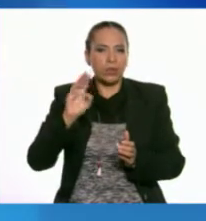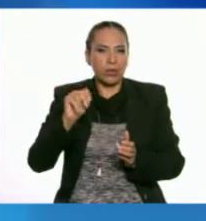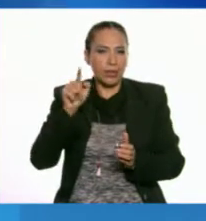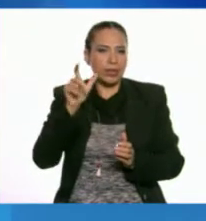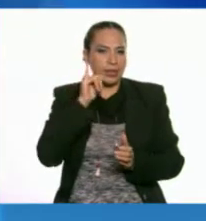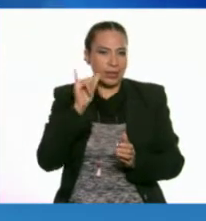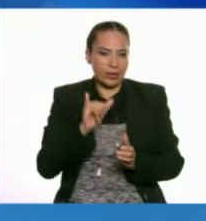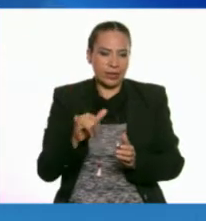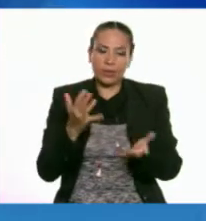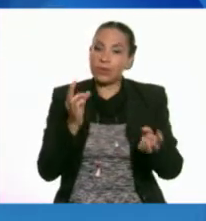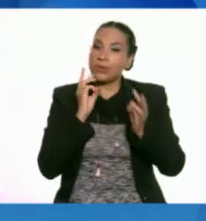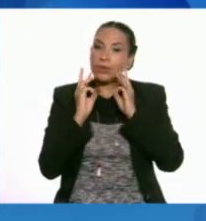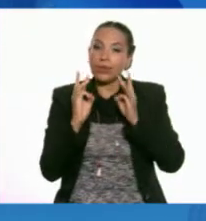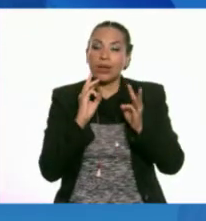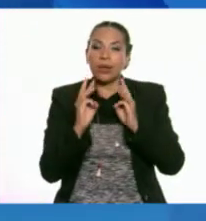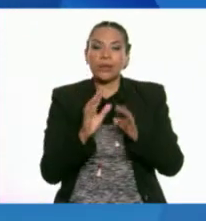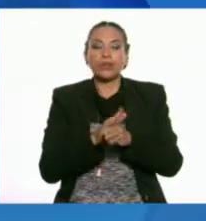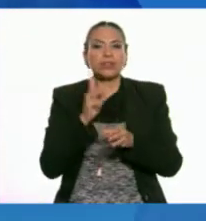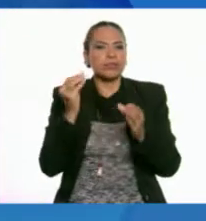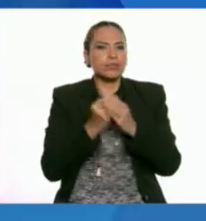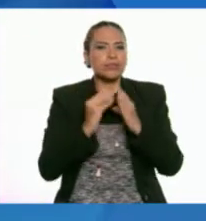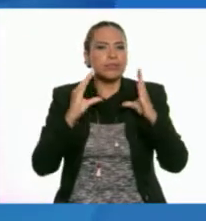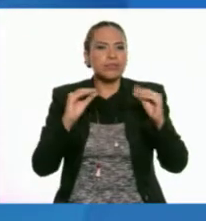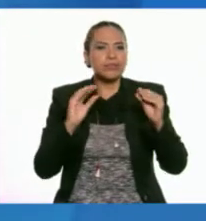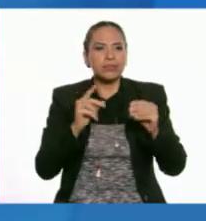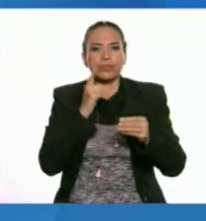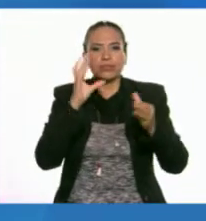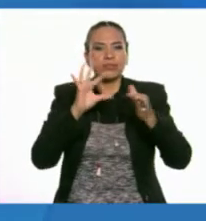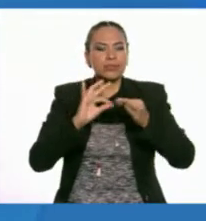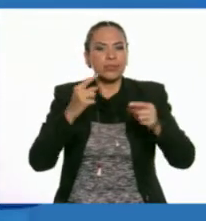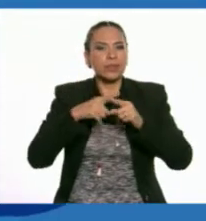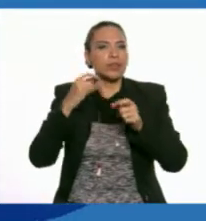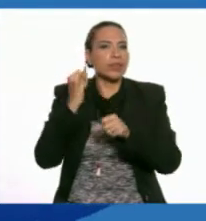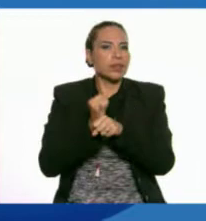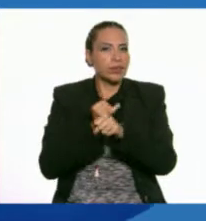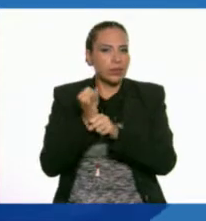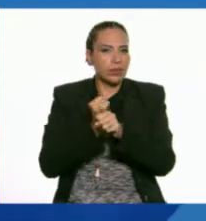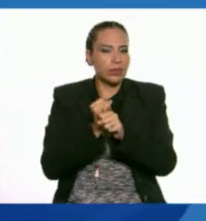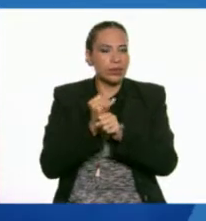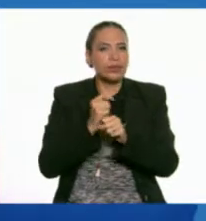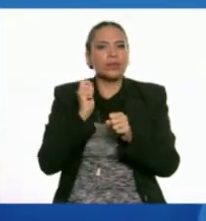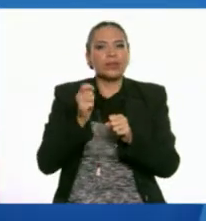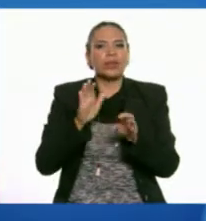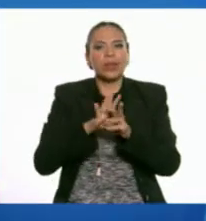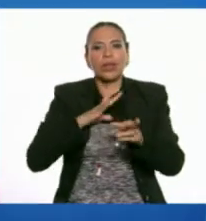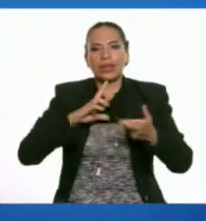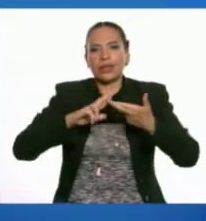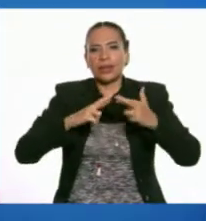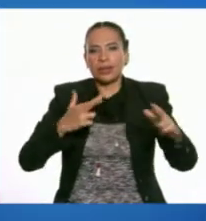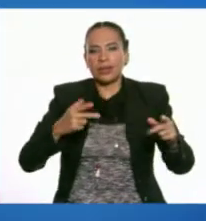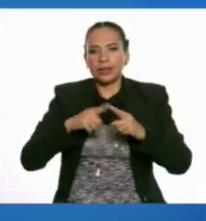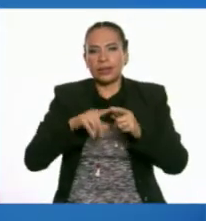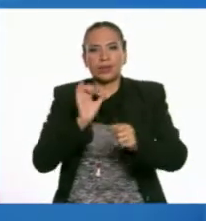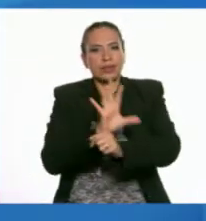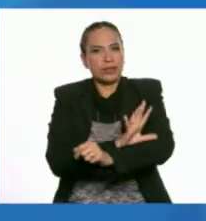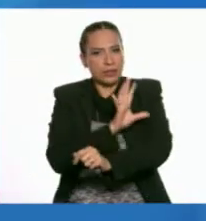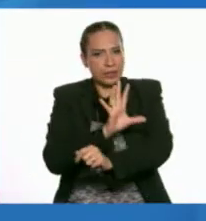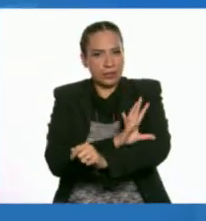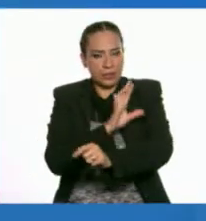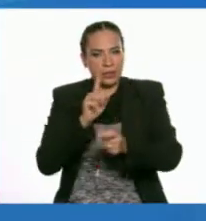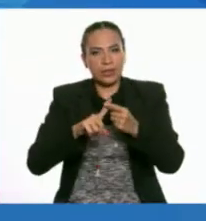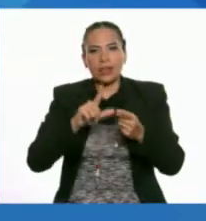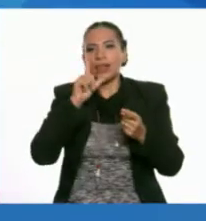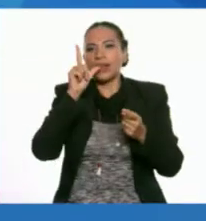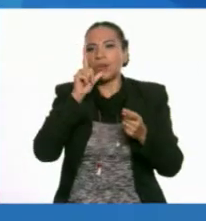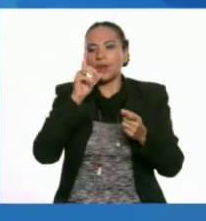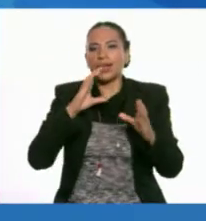¡Guau! En su clase les habló de sus investigaciones acerca de la relación entre la electricidad, la